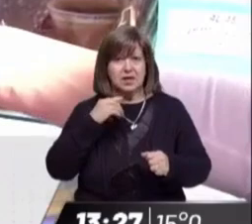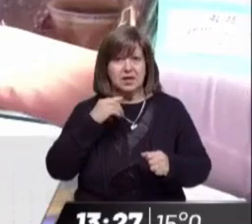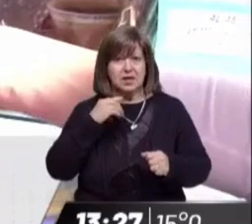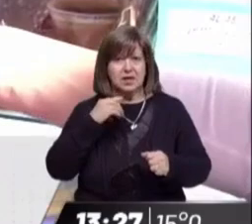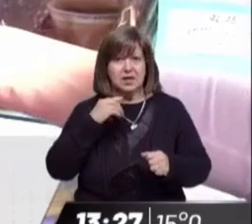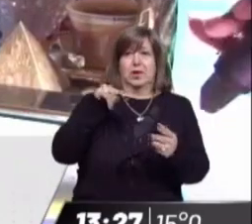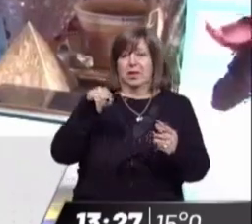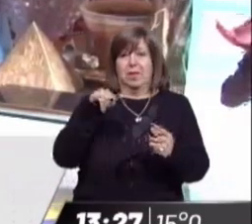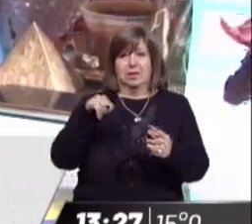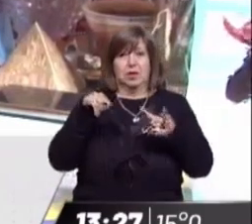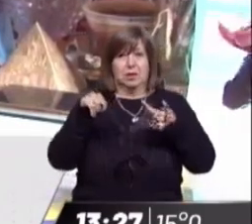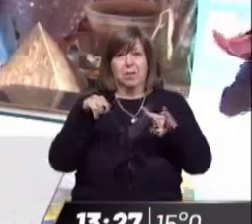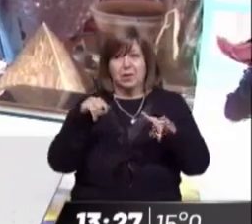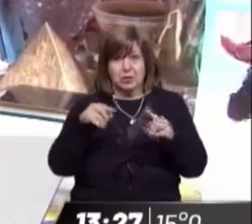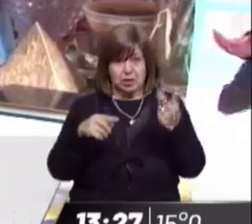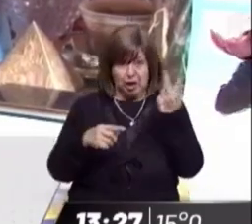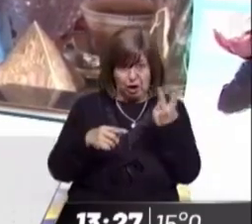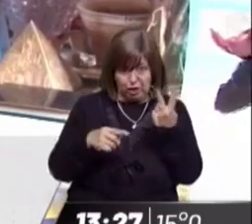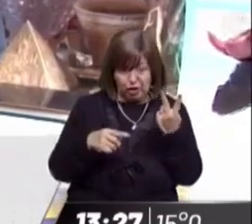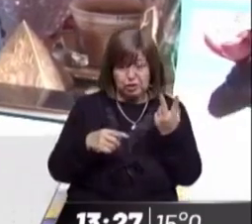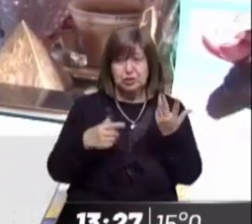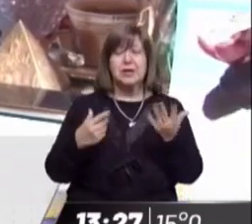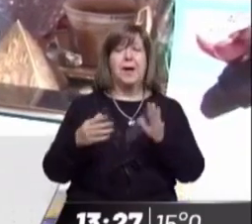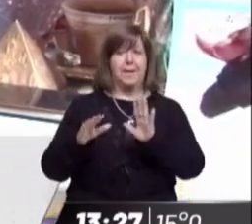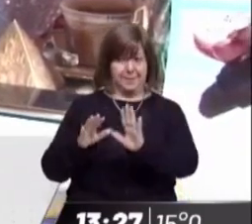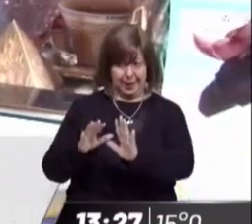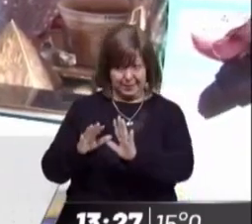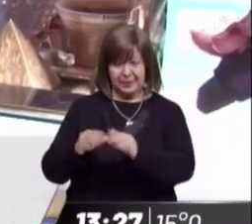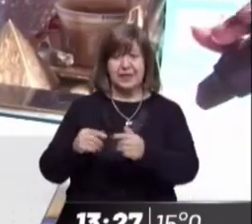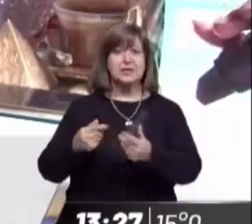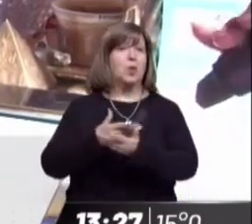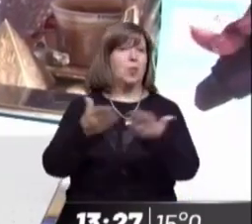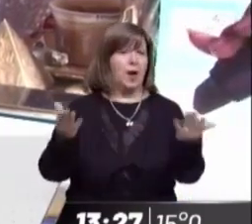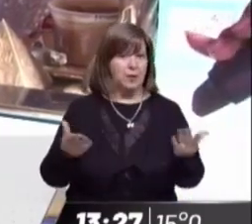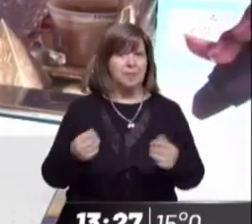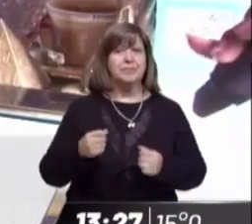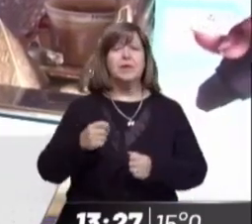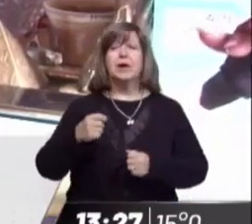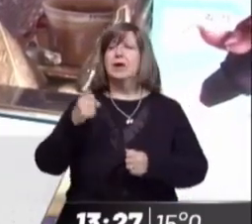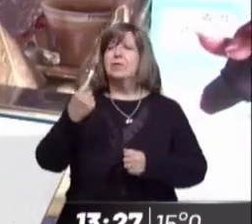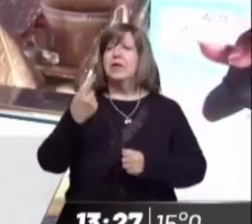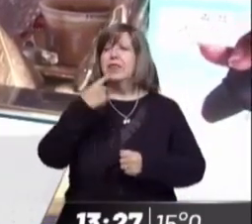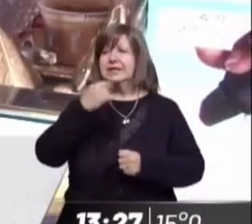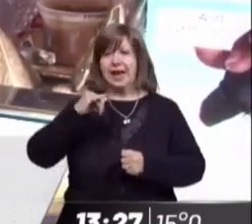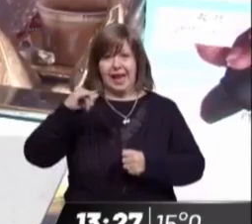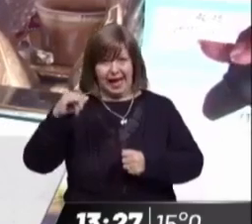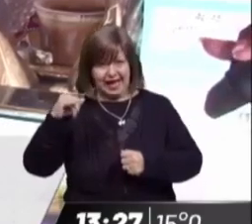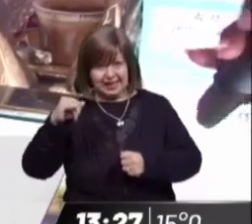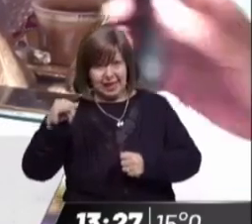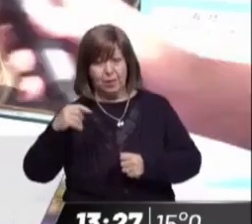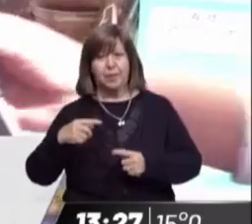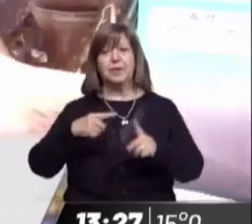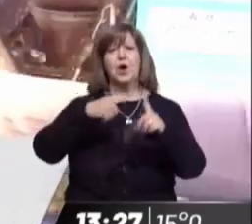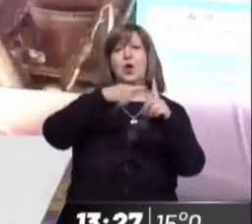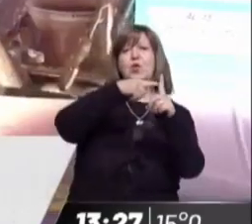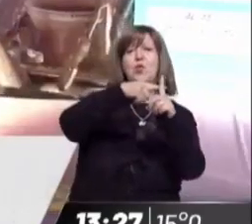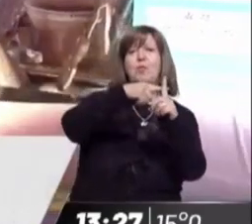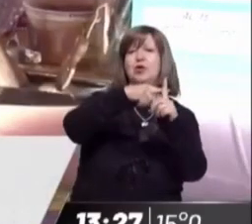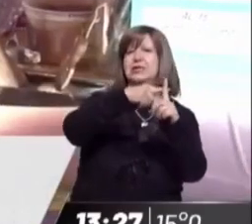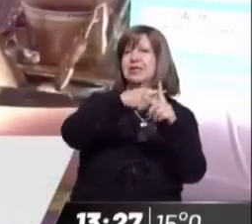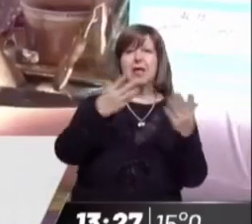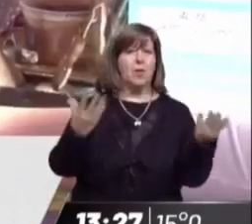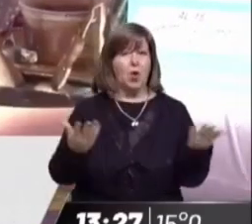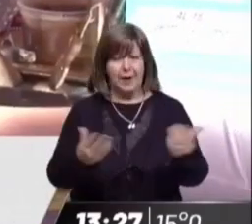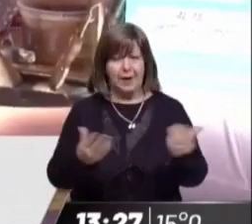eso sería lo popular digamos ahora en cuanto a lo positivo del martes 13 del del número y del día